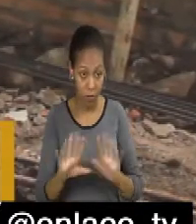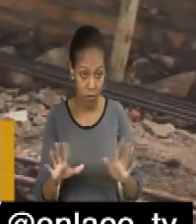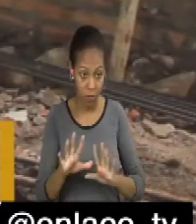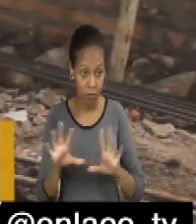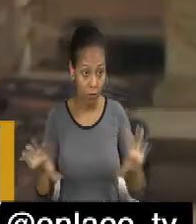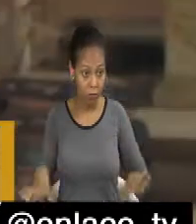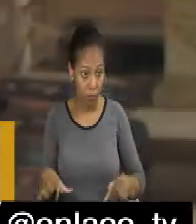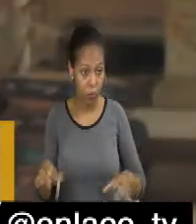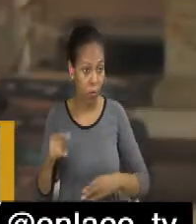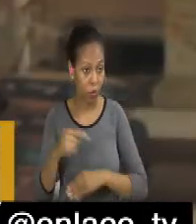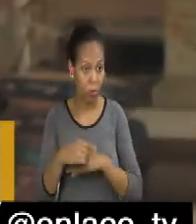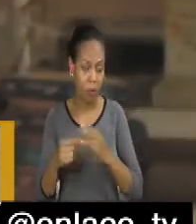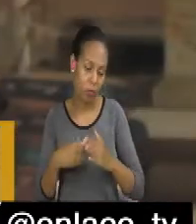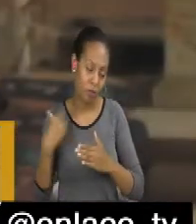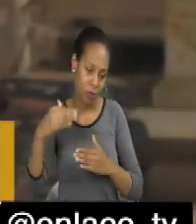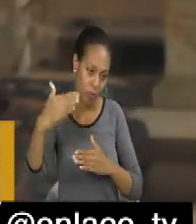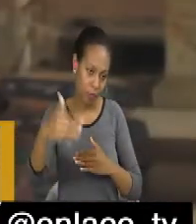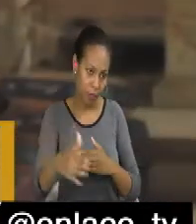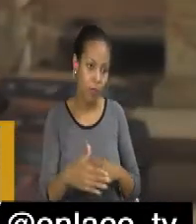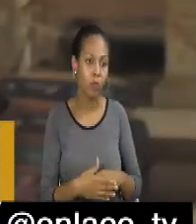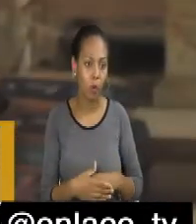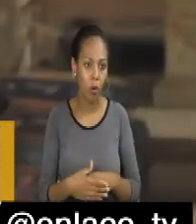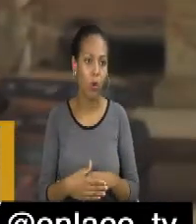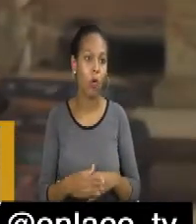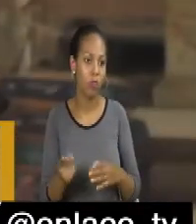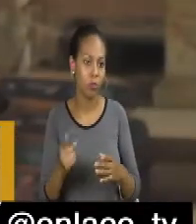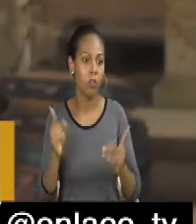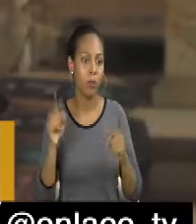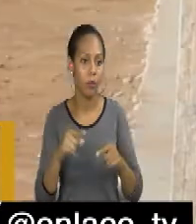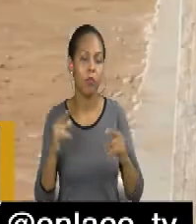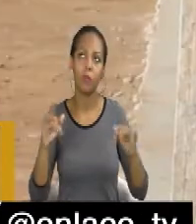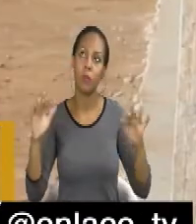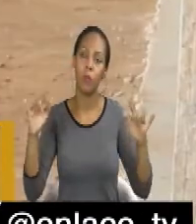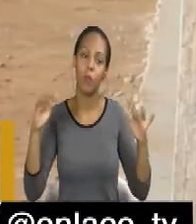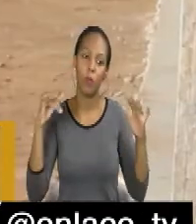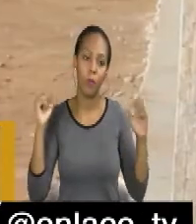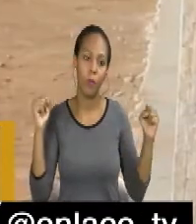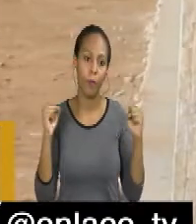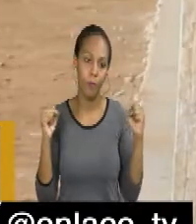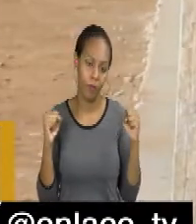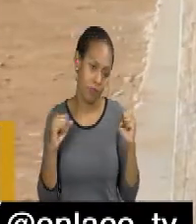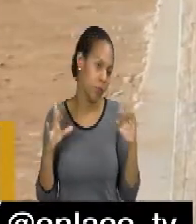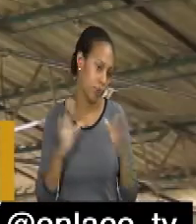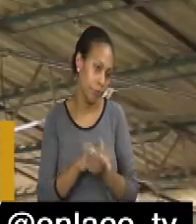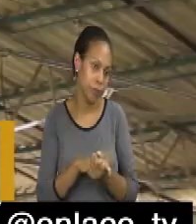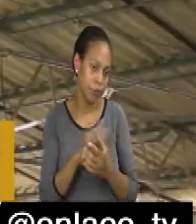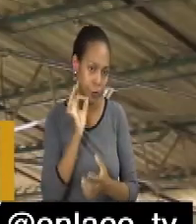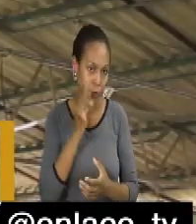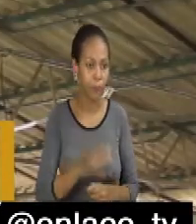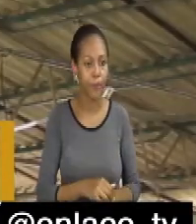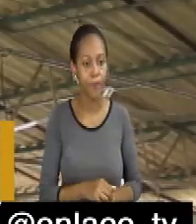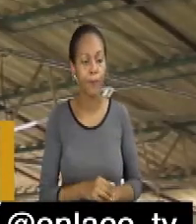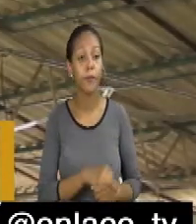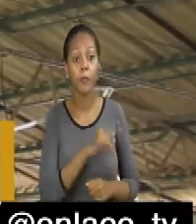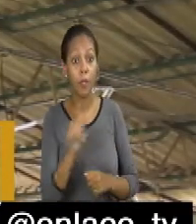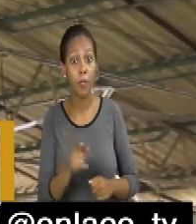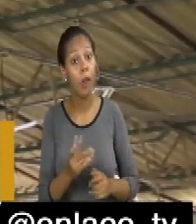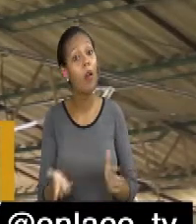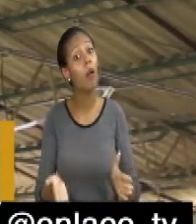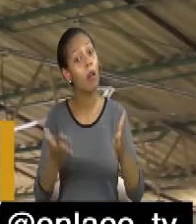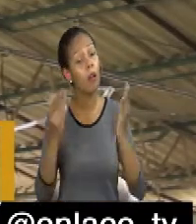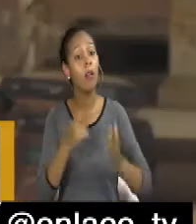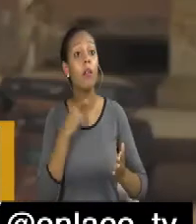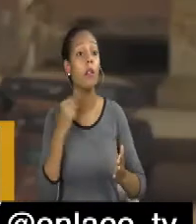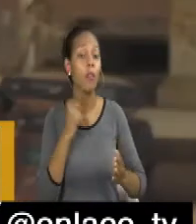un tiempo un poco más largo, podamos tener aire acondicionado dentro del templo. Por último, el párroco invita a la comunidad para que participe del